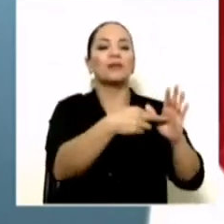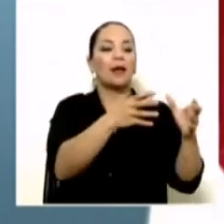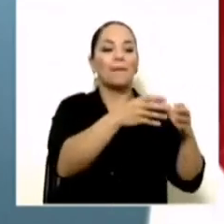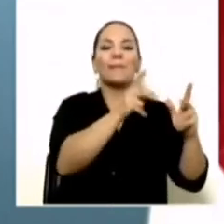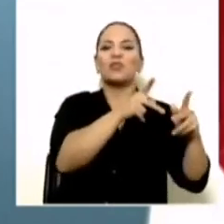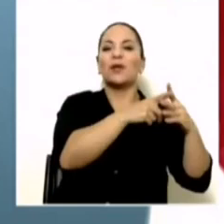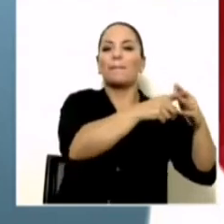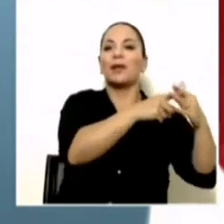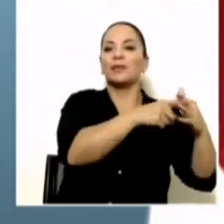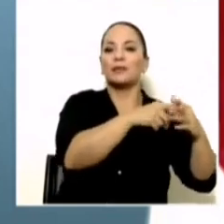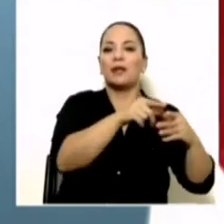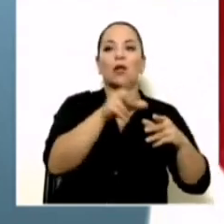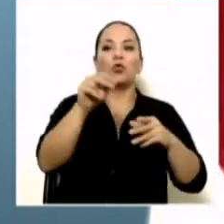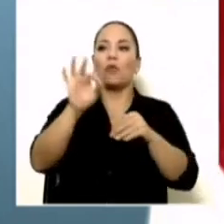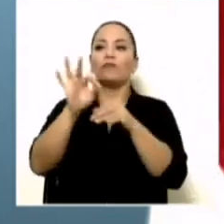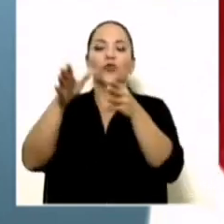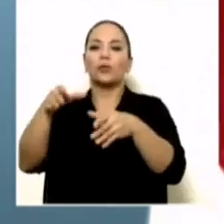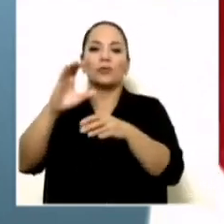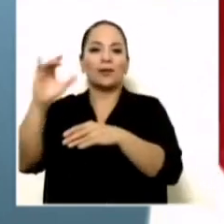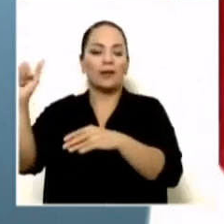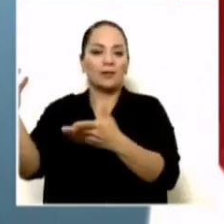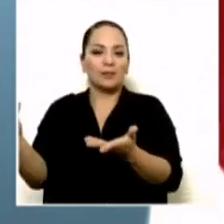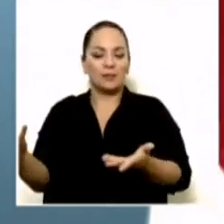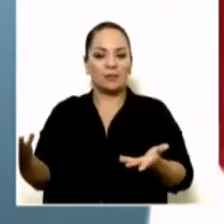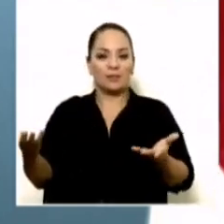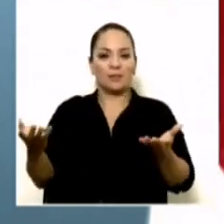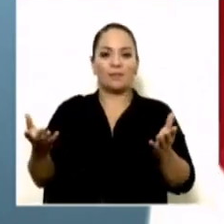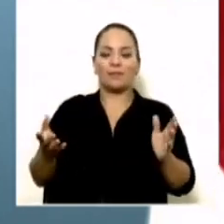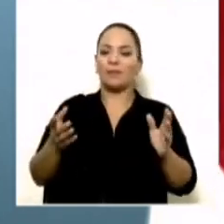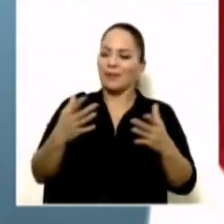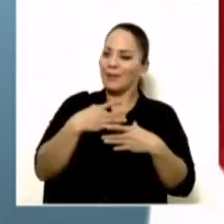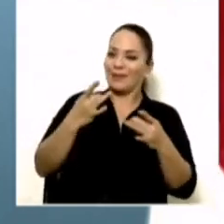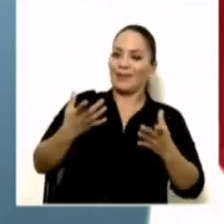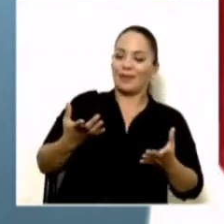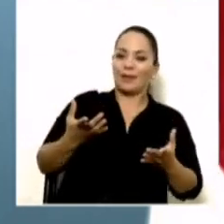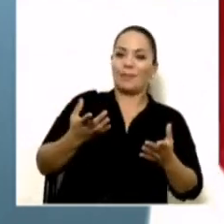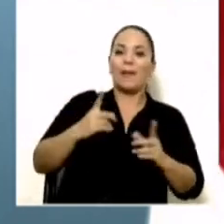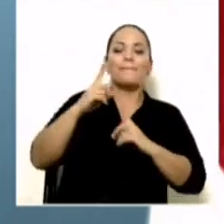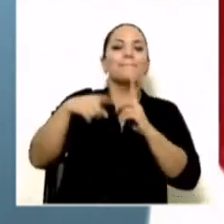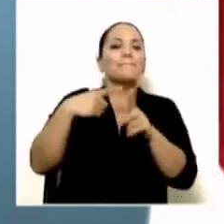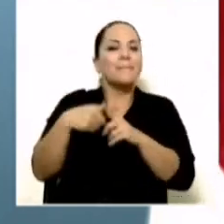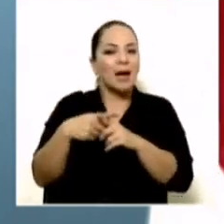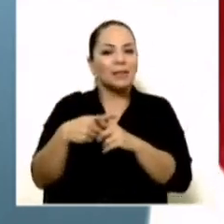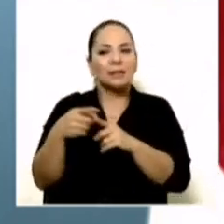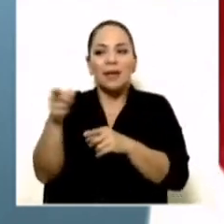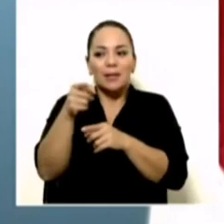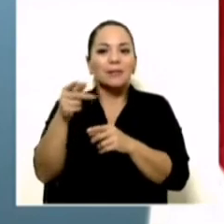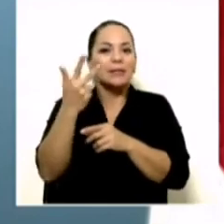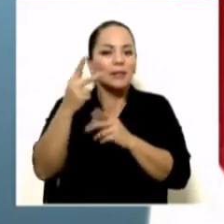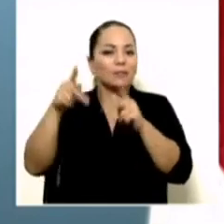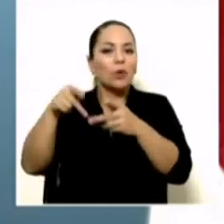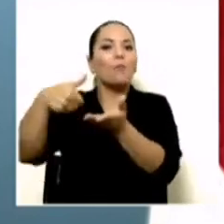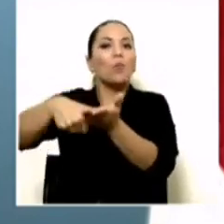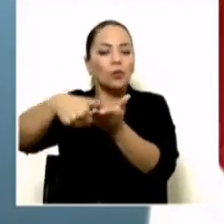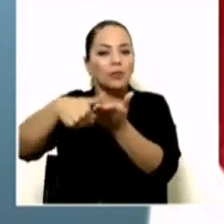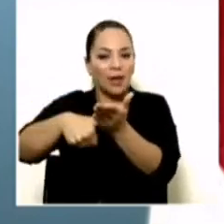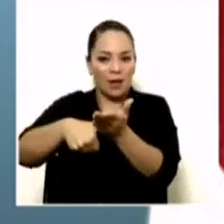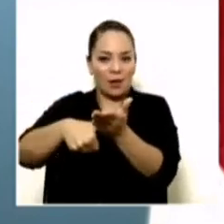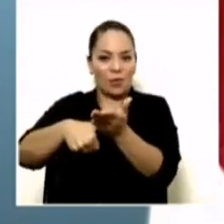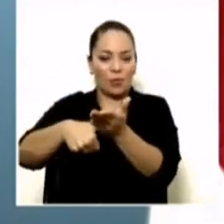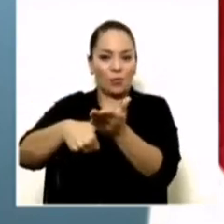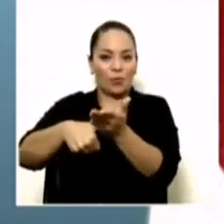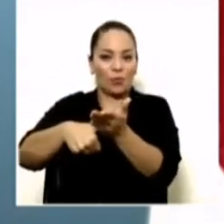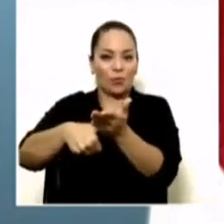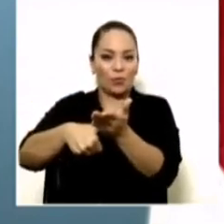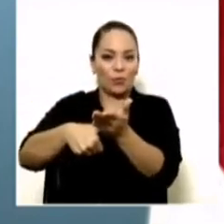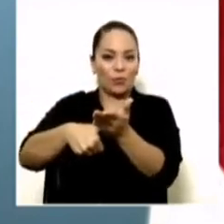Tercero, votaron sin decir me inhibo de acuerdo a lo que demanda la ley, en un caso nada